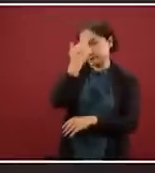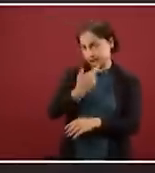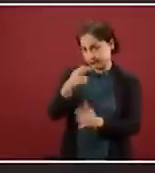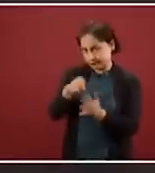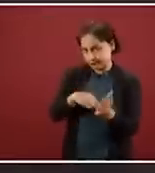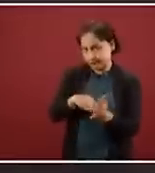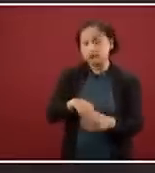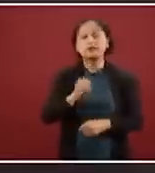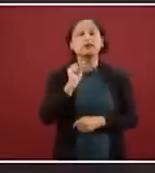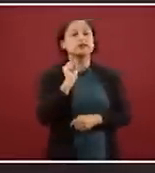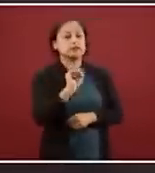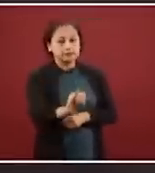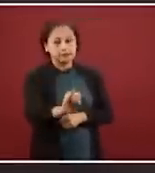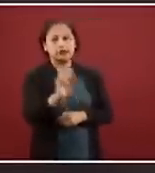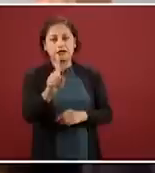buenos textos,